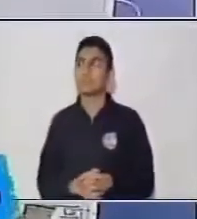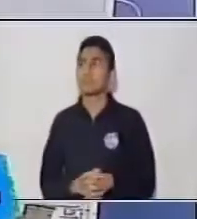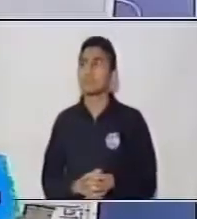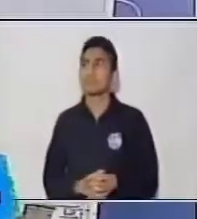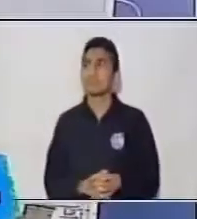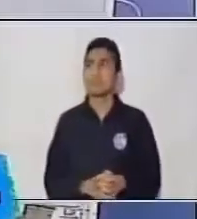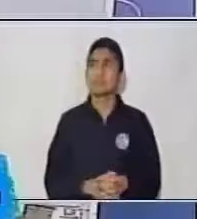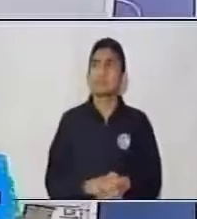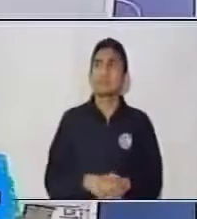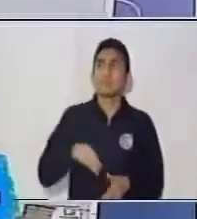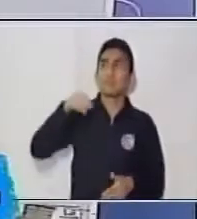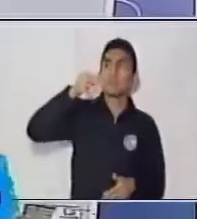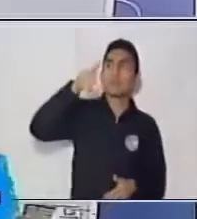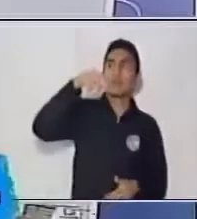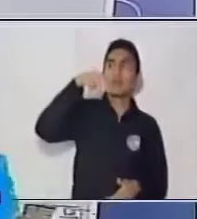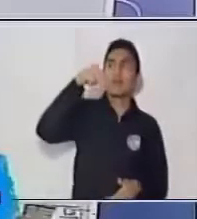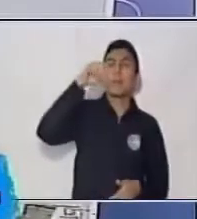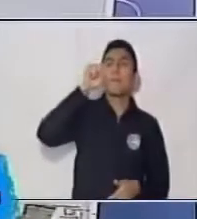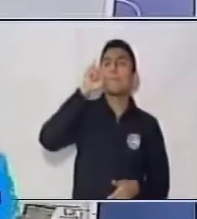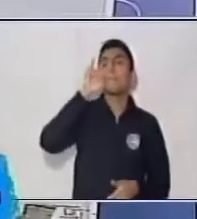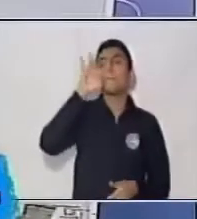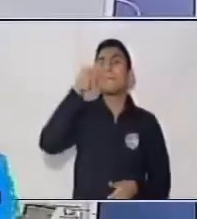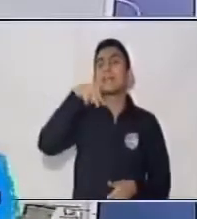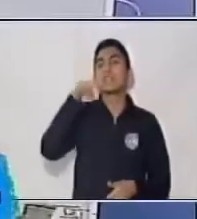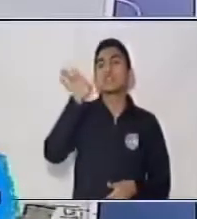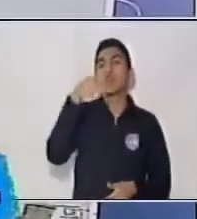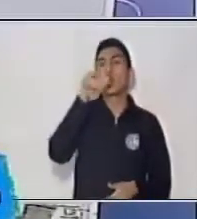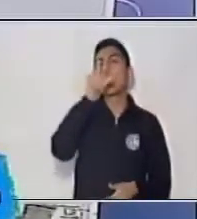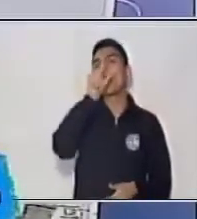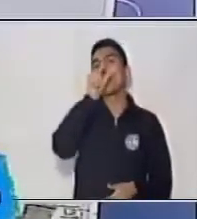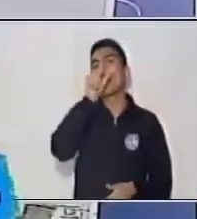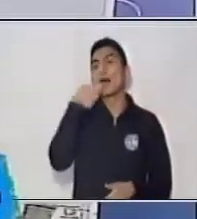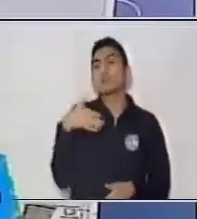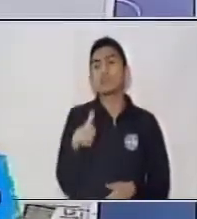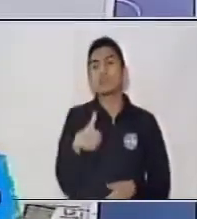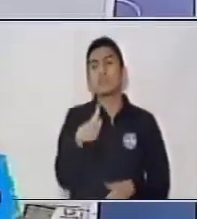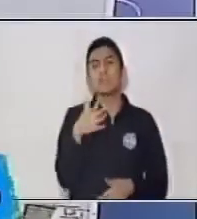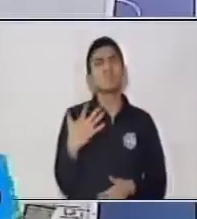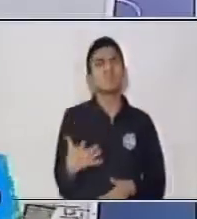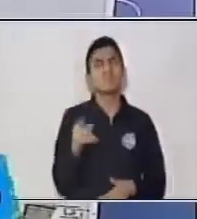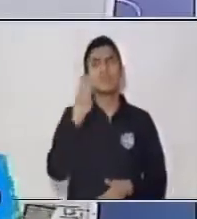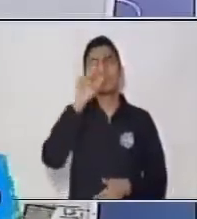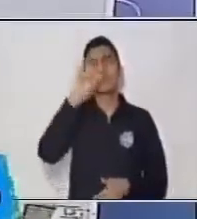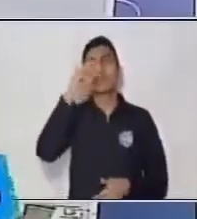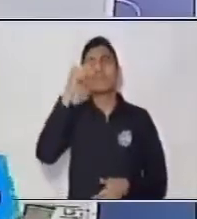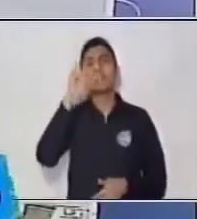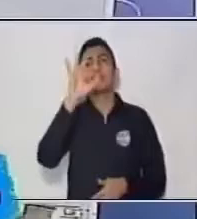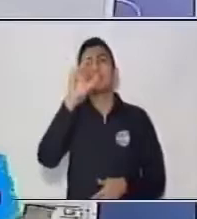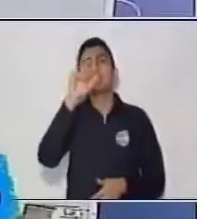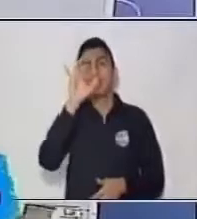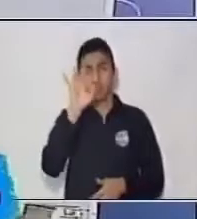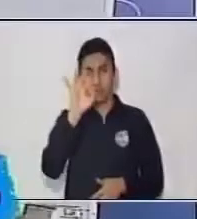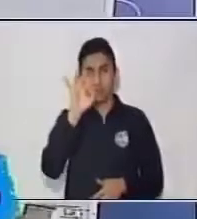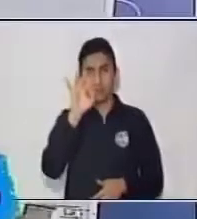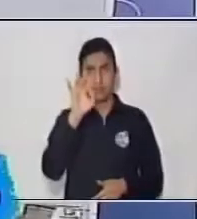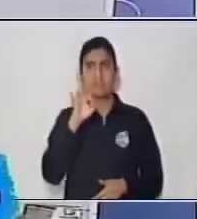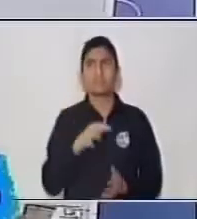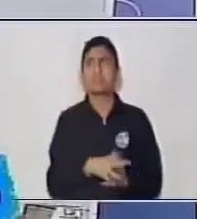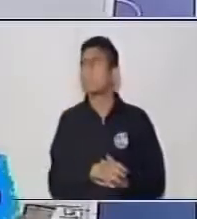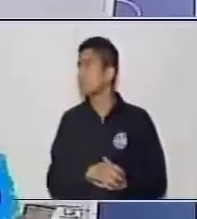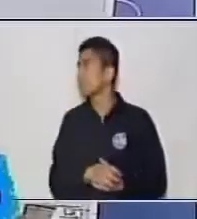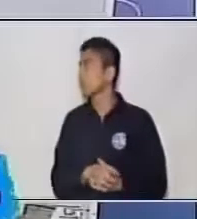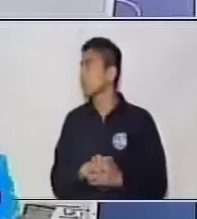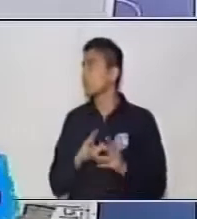La mansión del pájaro serpiente, otra obra representativa de Virgilio Rodríguez Macal.